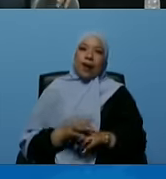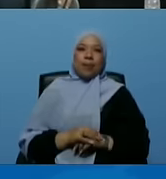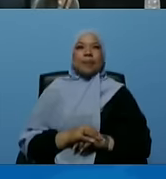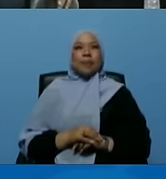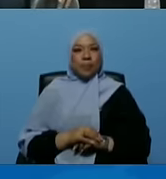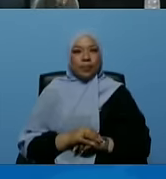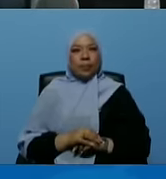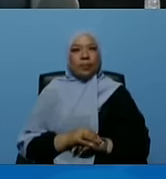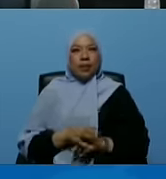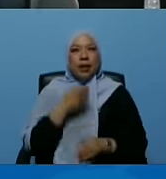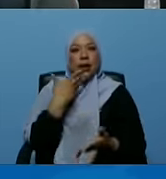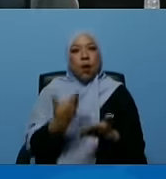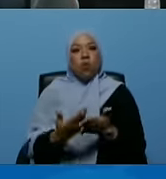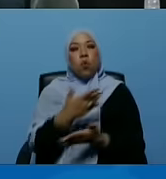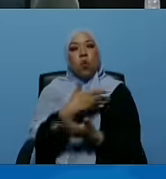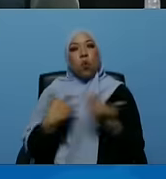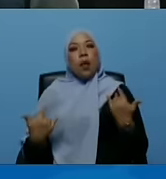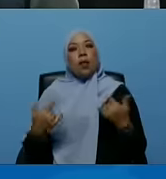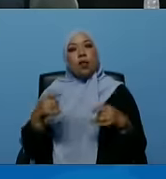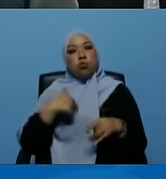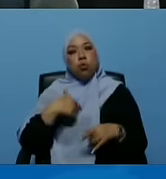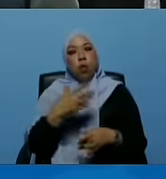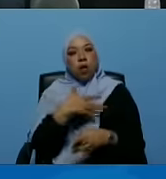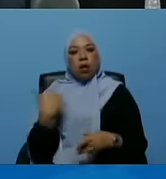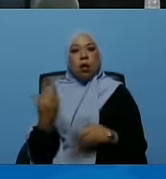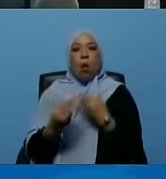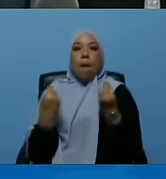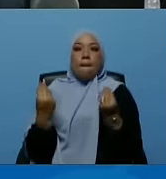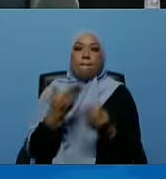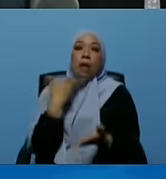Gracias. Bueno, y yo quiero mucho a La Guaira.